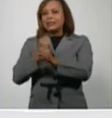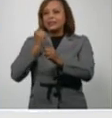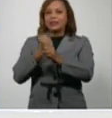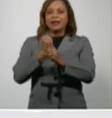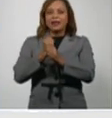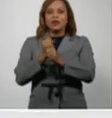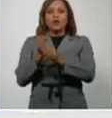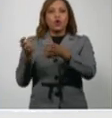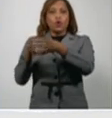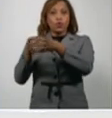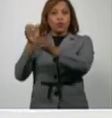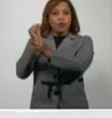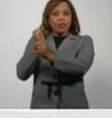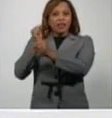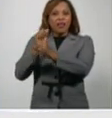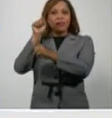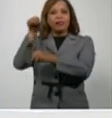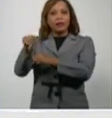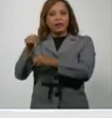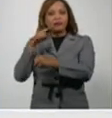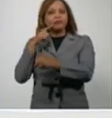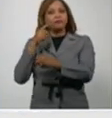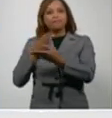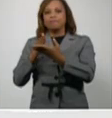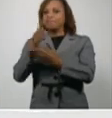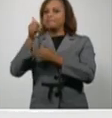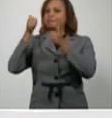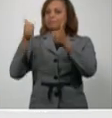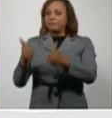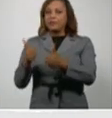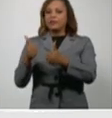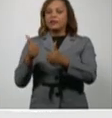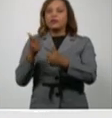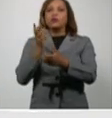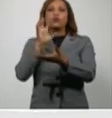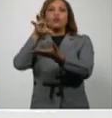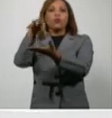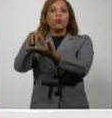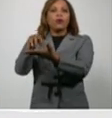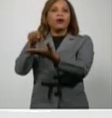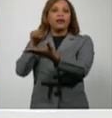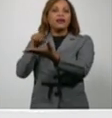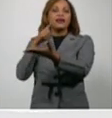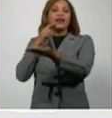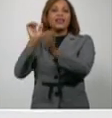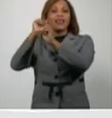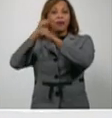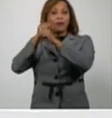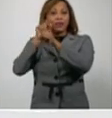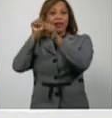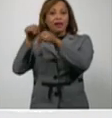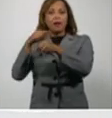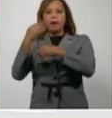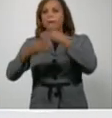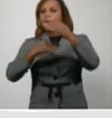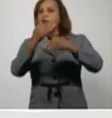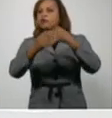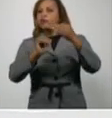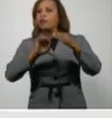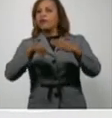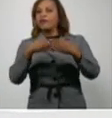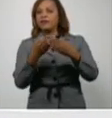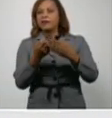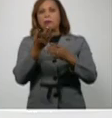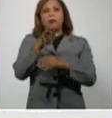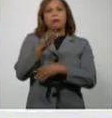equipamiento se está copiando, ya se tiene una buena parte de él y es de los laboratorios que en los próximos días la próxima